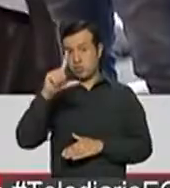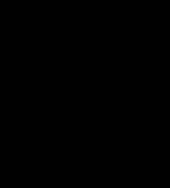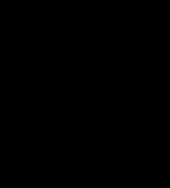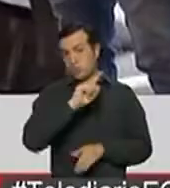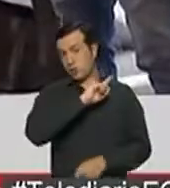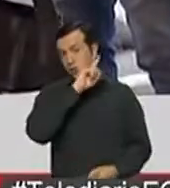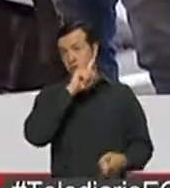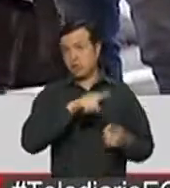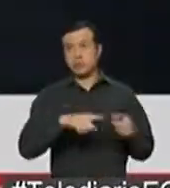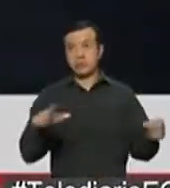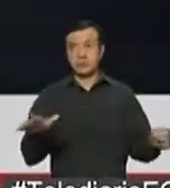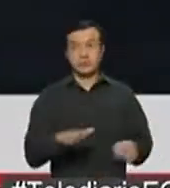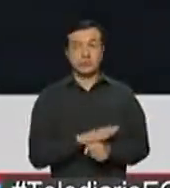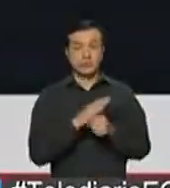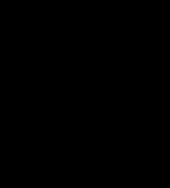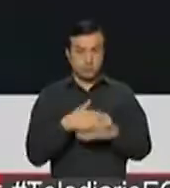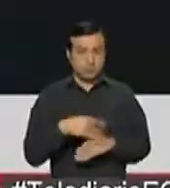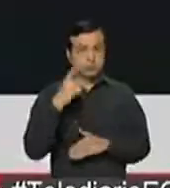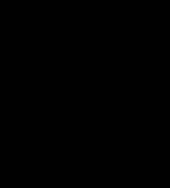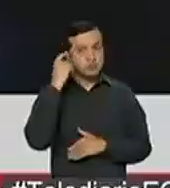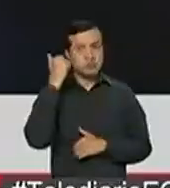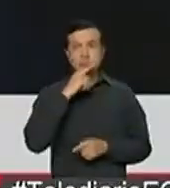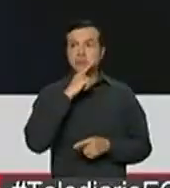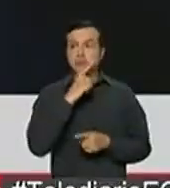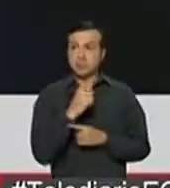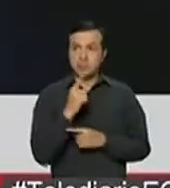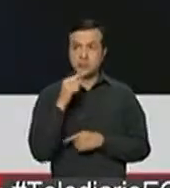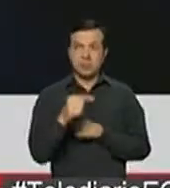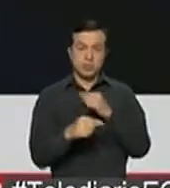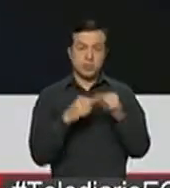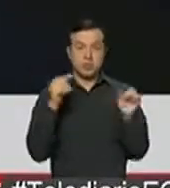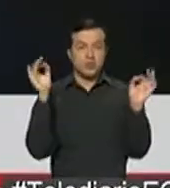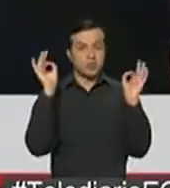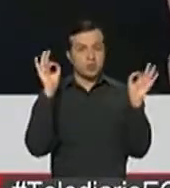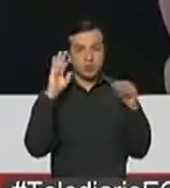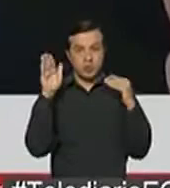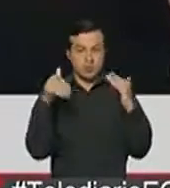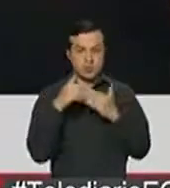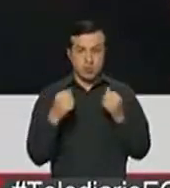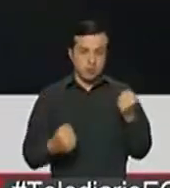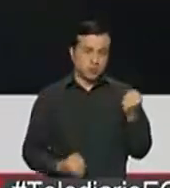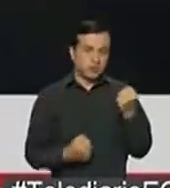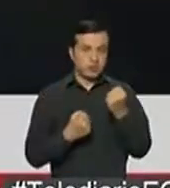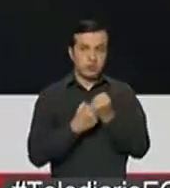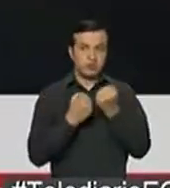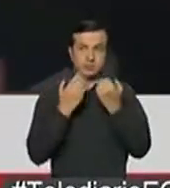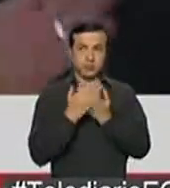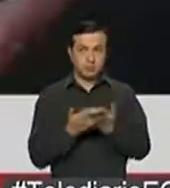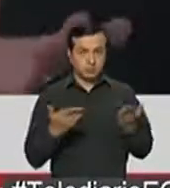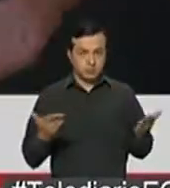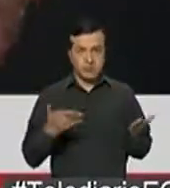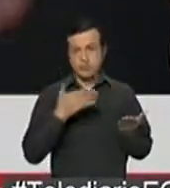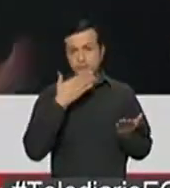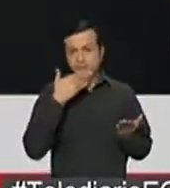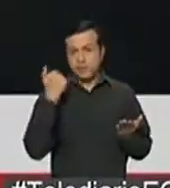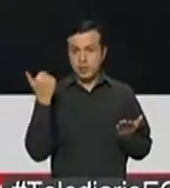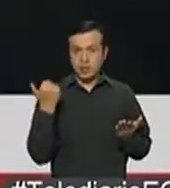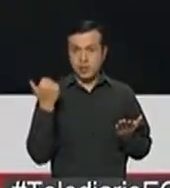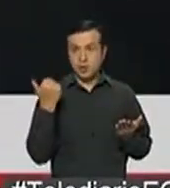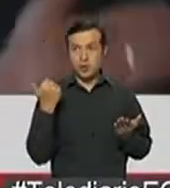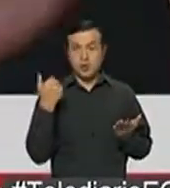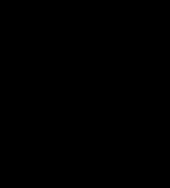hasta agotar. Sí, creo que deberíamos irnos automatizando, igual apoya en que se mejore